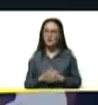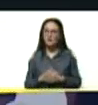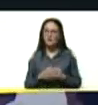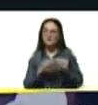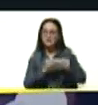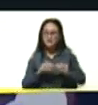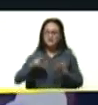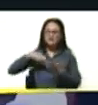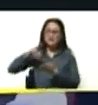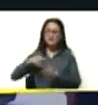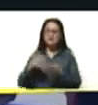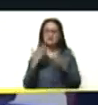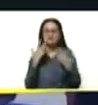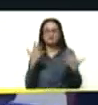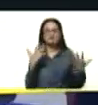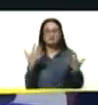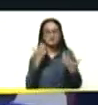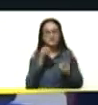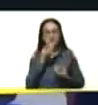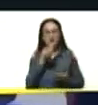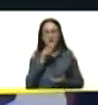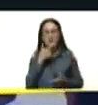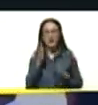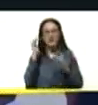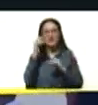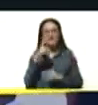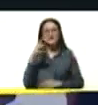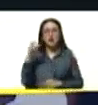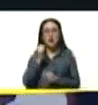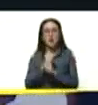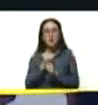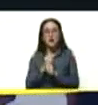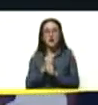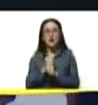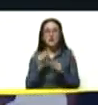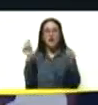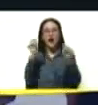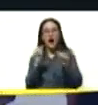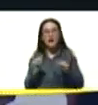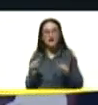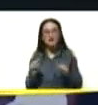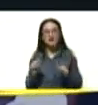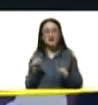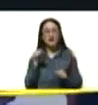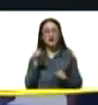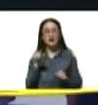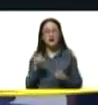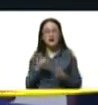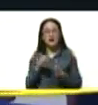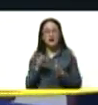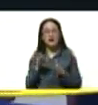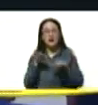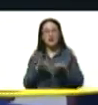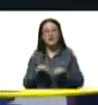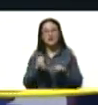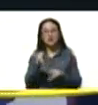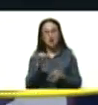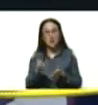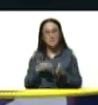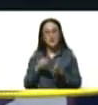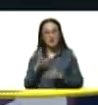al paisajismo, atender las 100 obras de arte que hay en las estaciones del Metro de Caracas. No solamente se están atendiendo